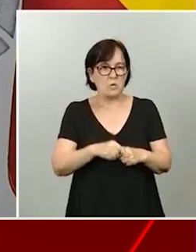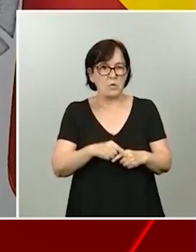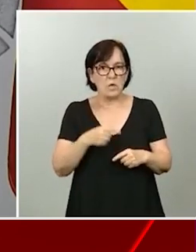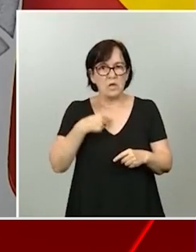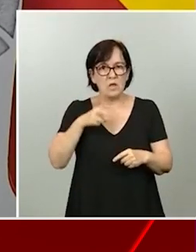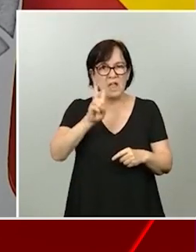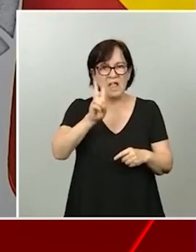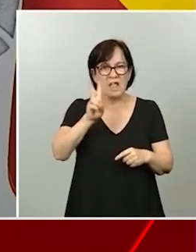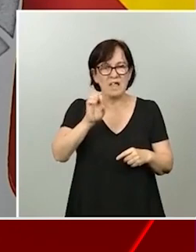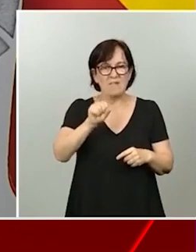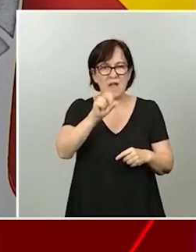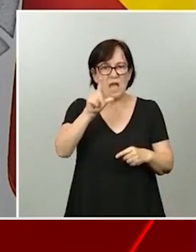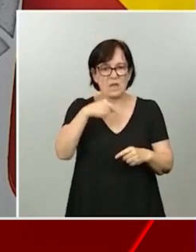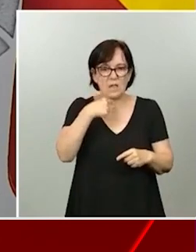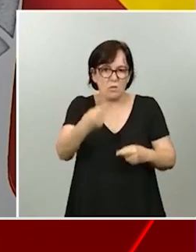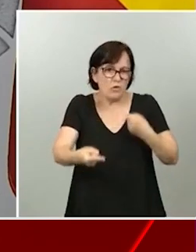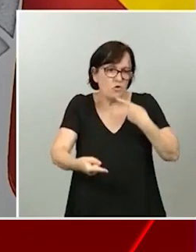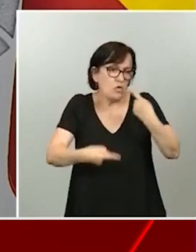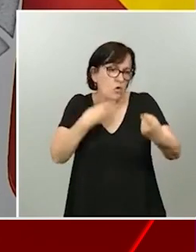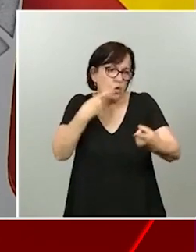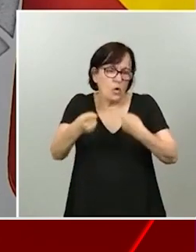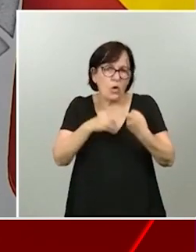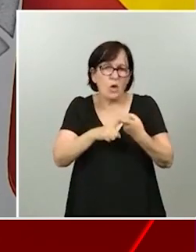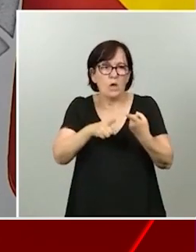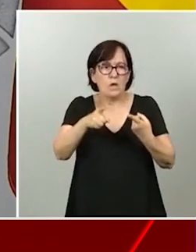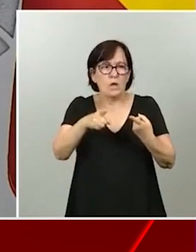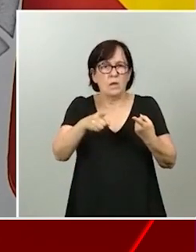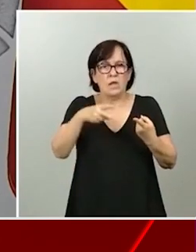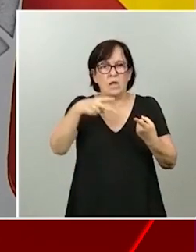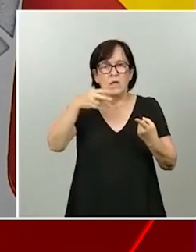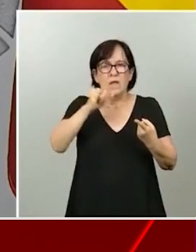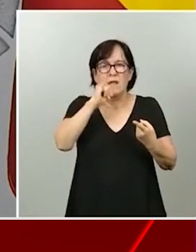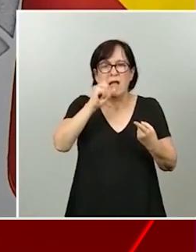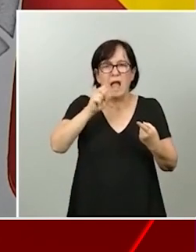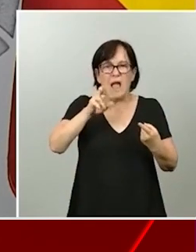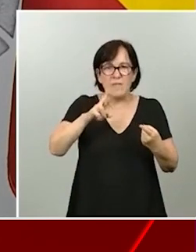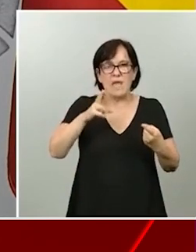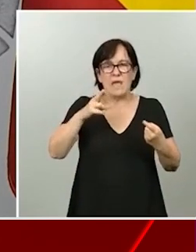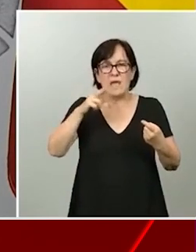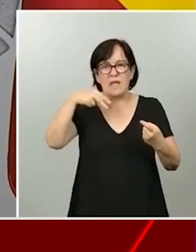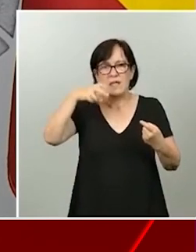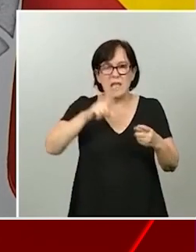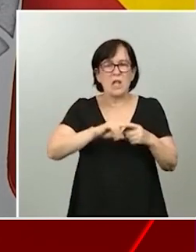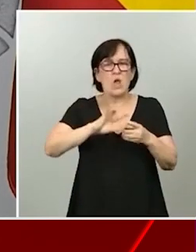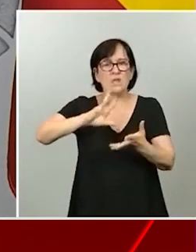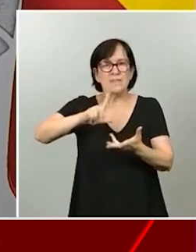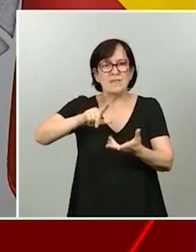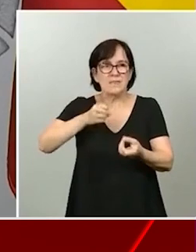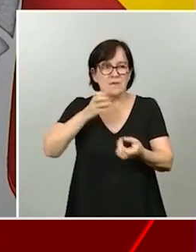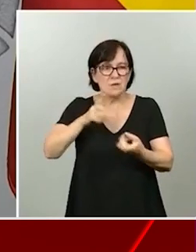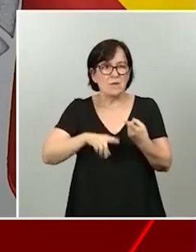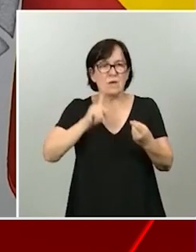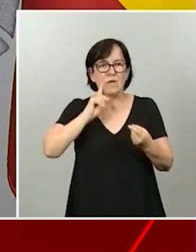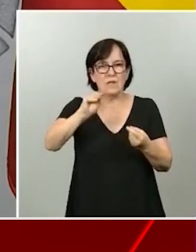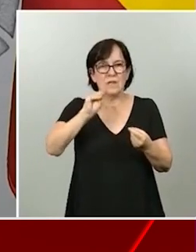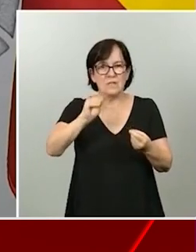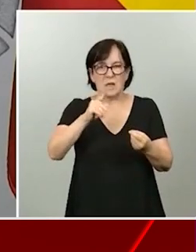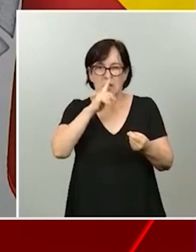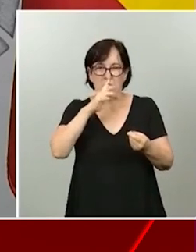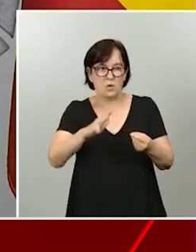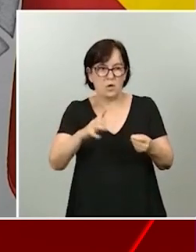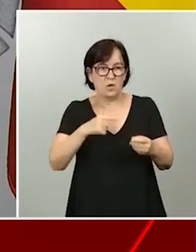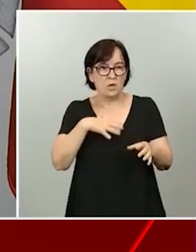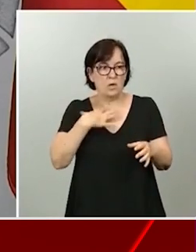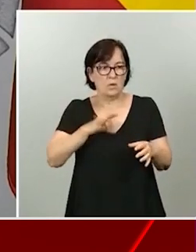recordarles que si no quieren mirar a Venezuela miren a otro país que se parece mucho o por ejemplo Nicaragua donde